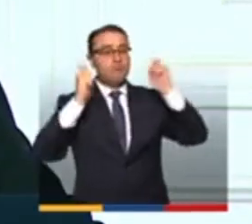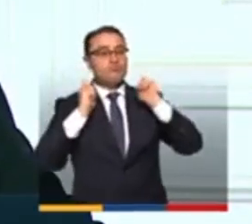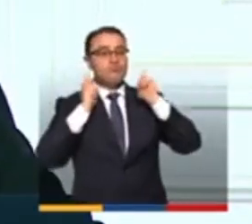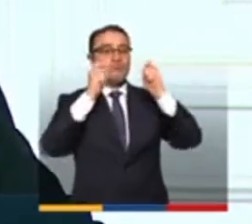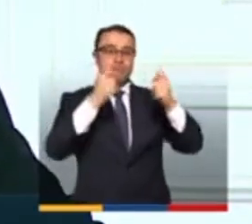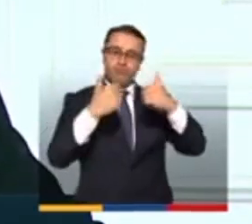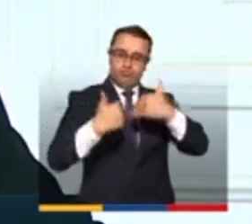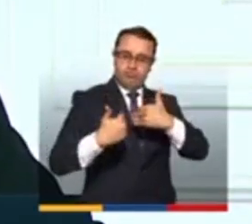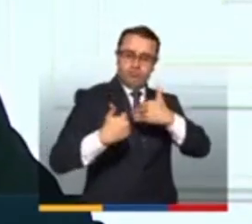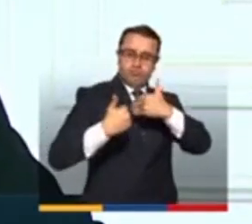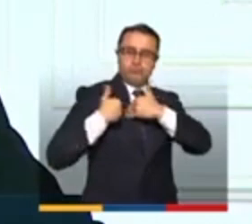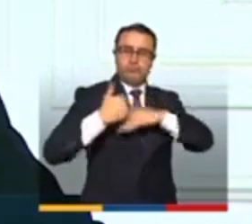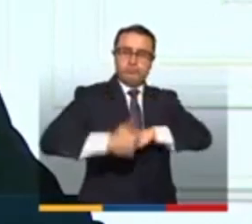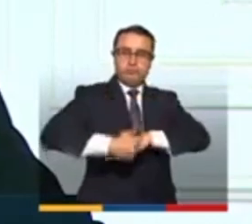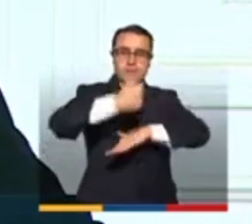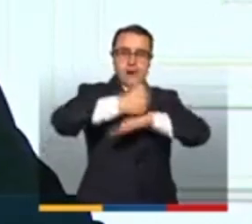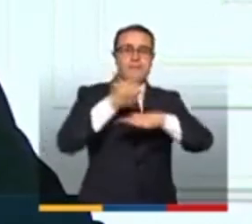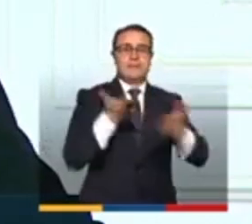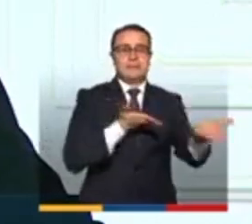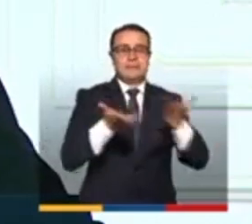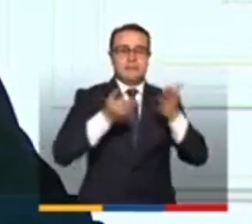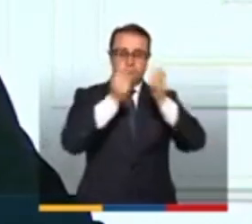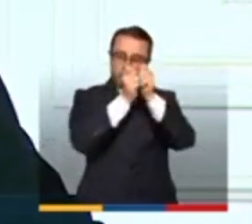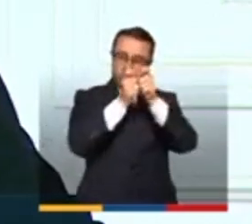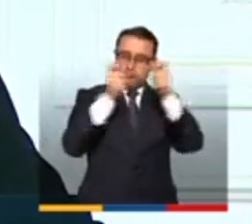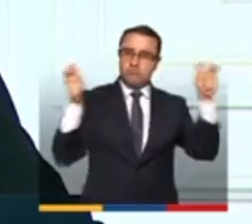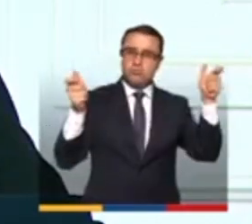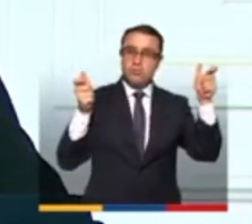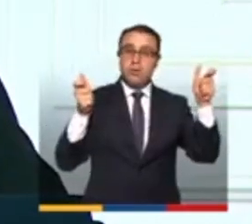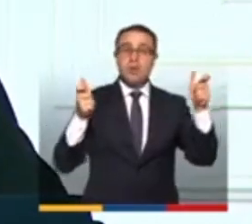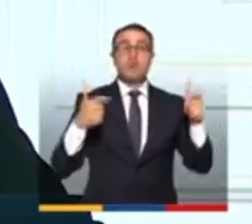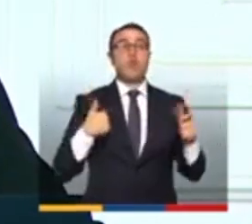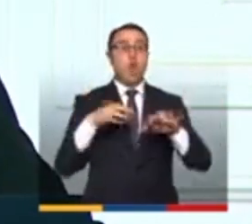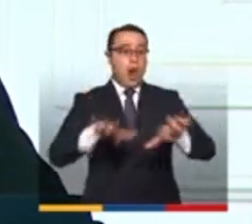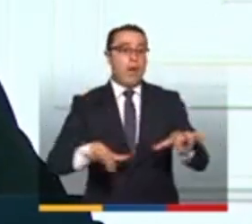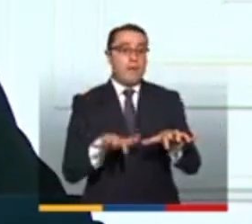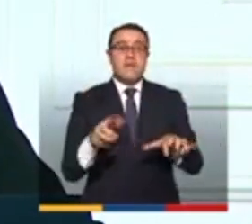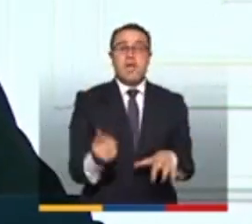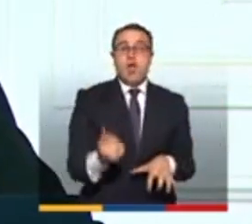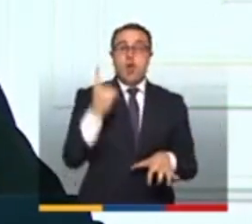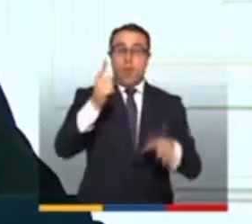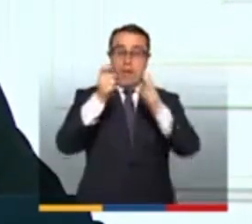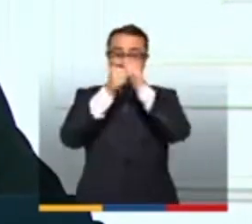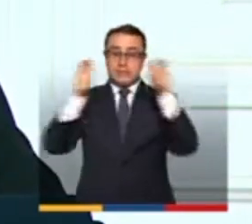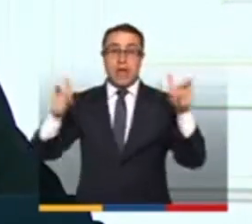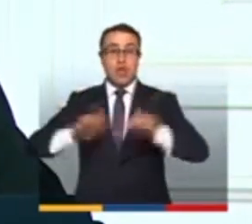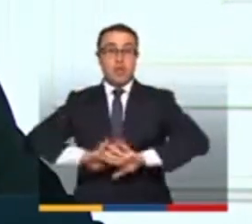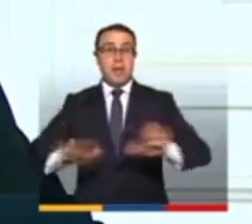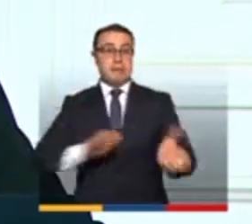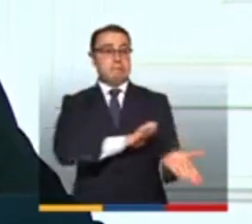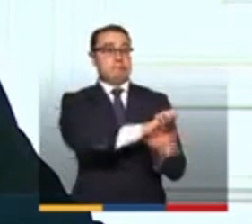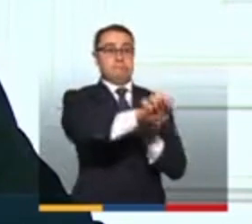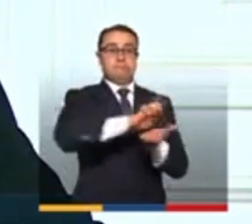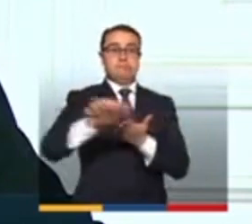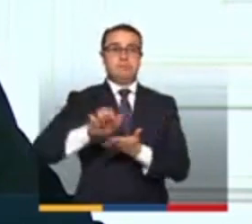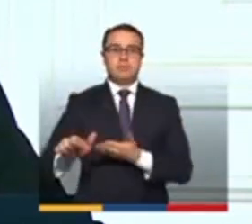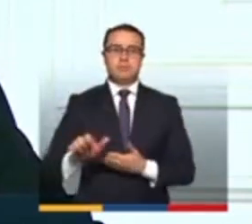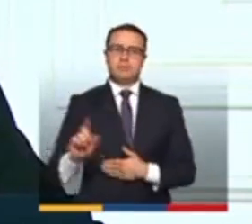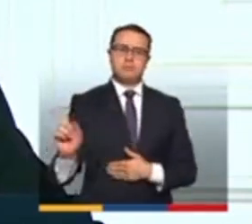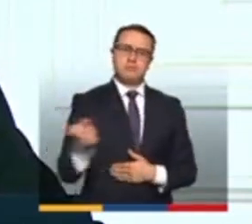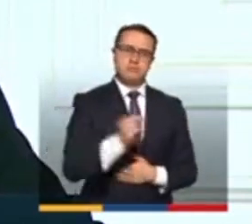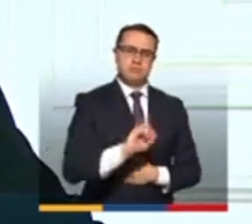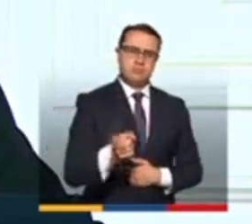servicios públicos, no como una actividad única estatal, No estamos hablando de estatizar